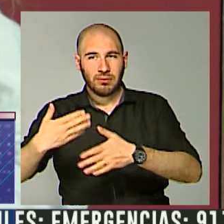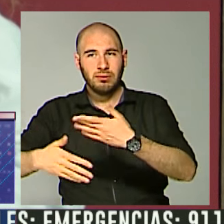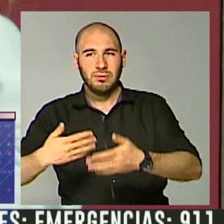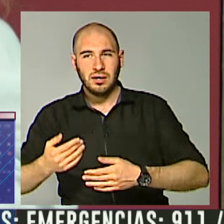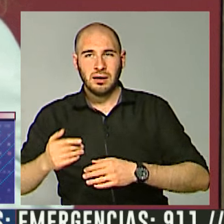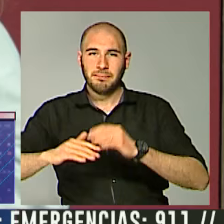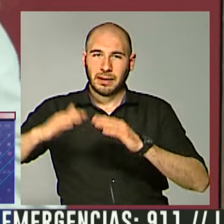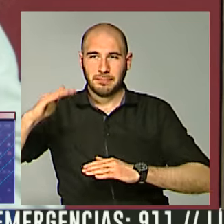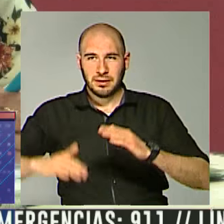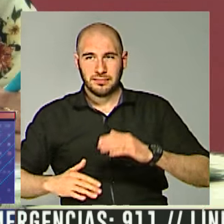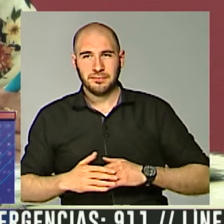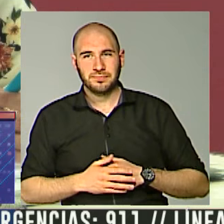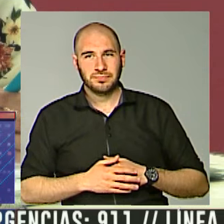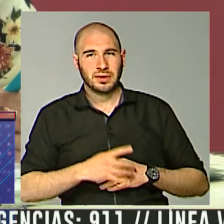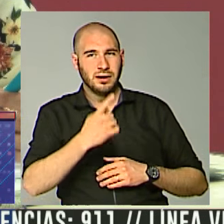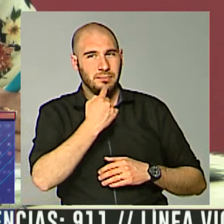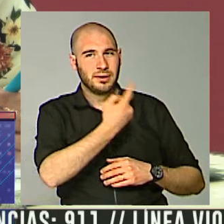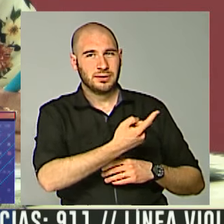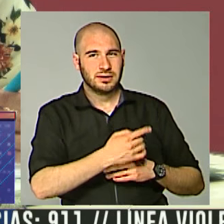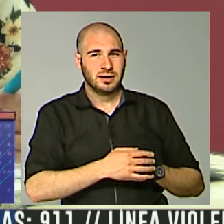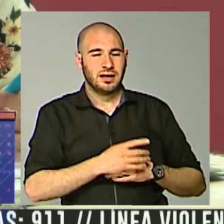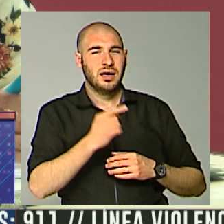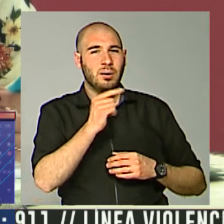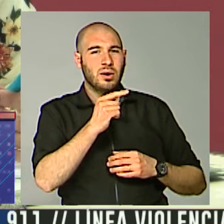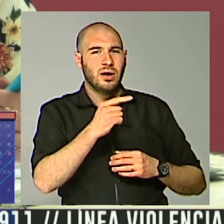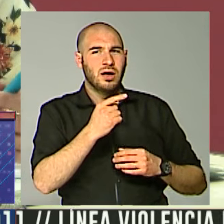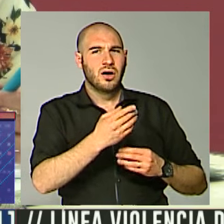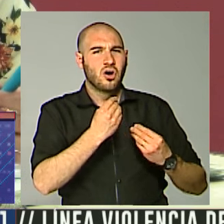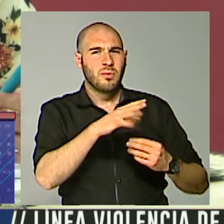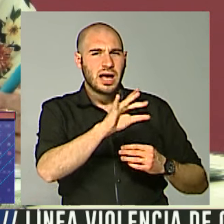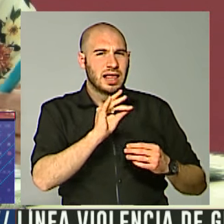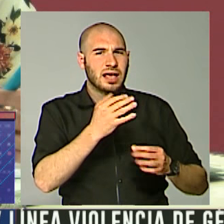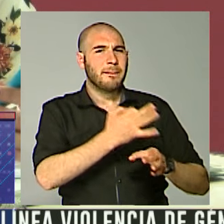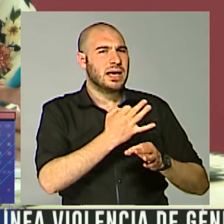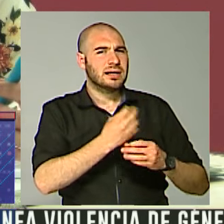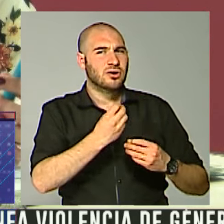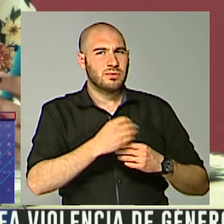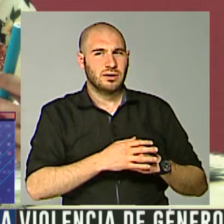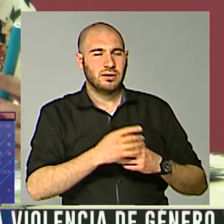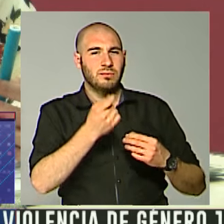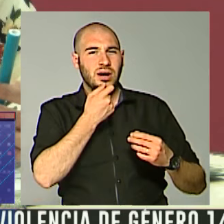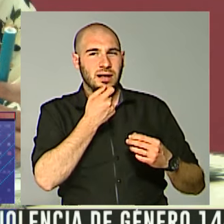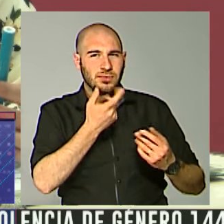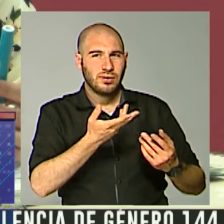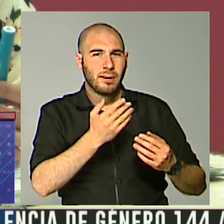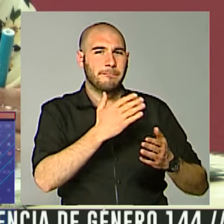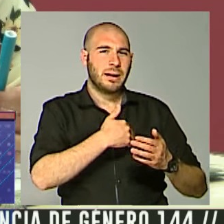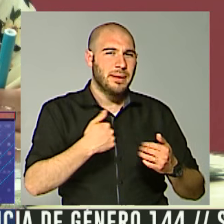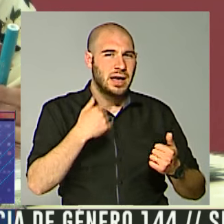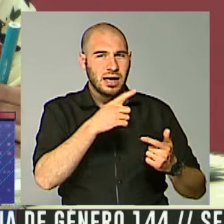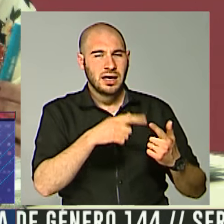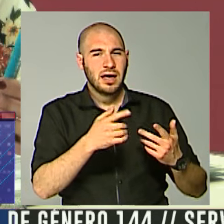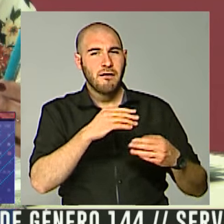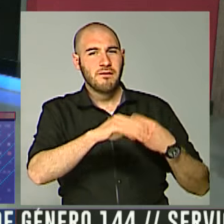poco más o no. Sí, quería preguntarle a señor Marce, ¿qué la llevó a ser maestra? Si alguna, su mamá,